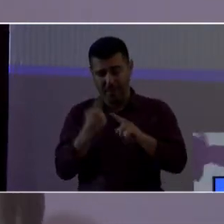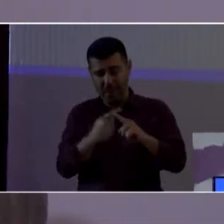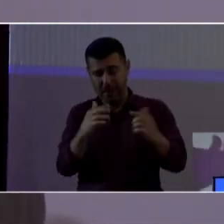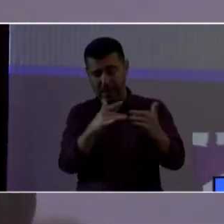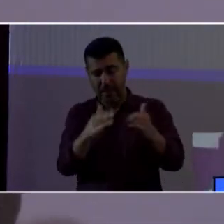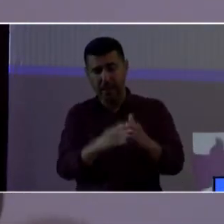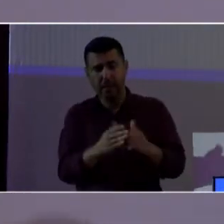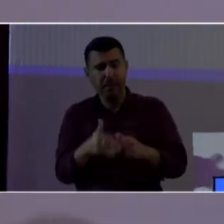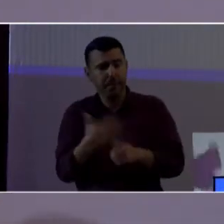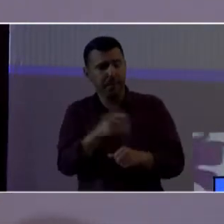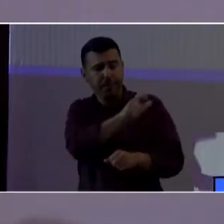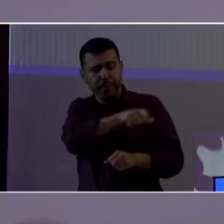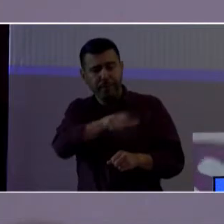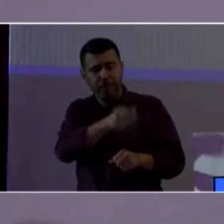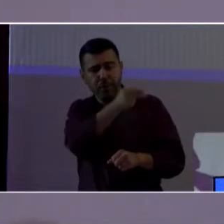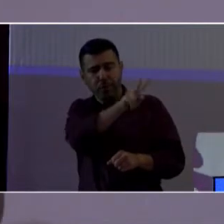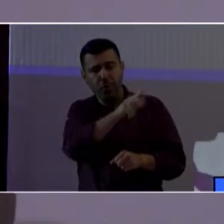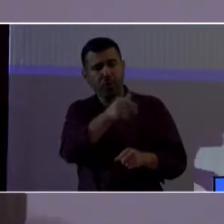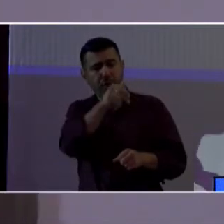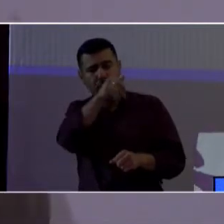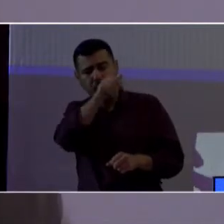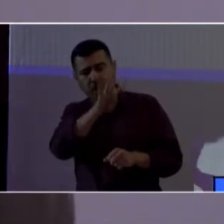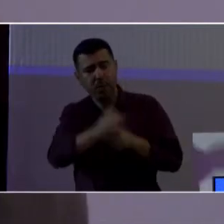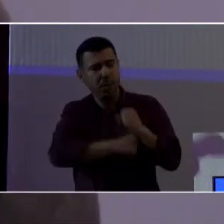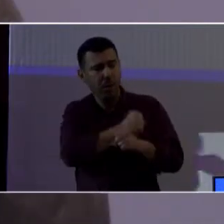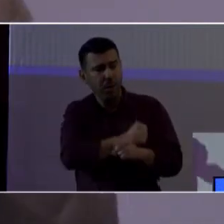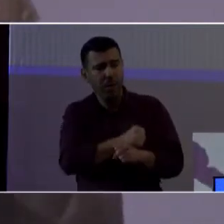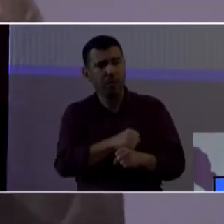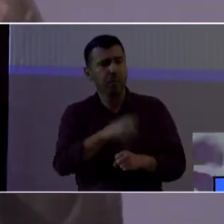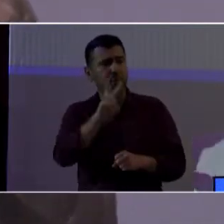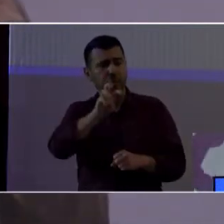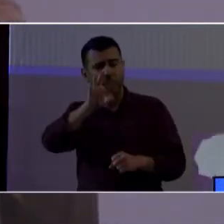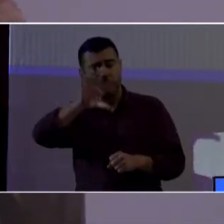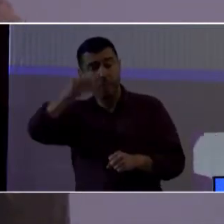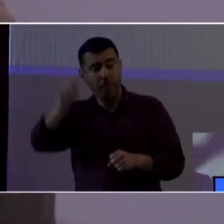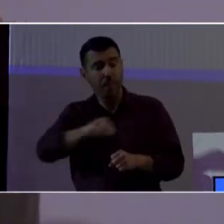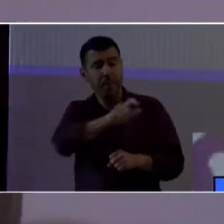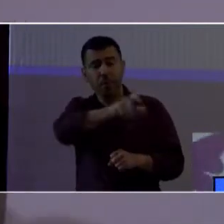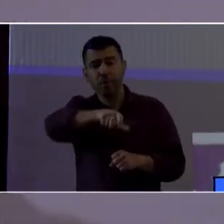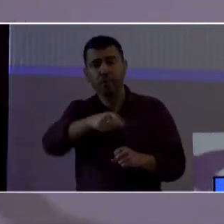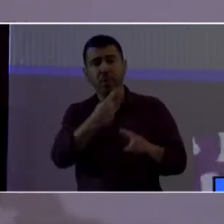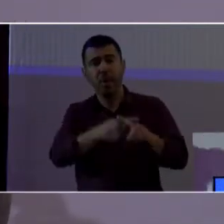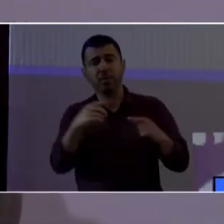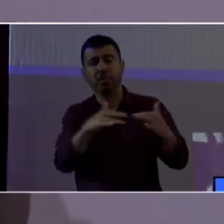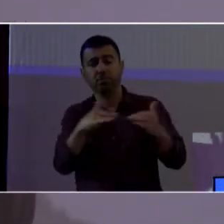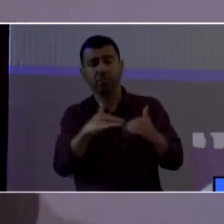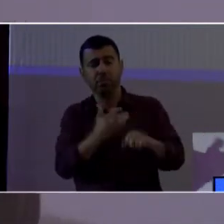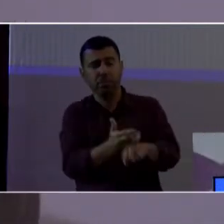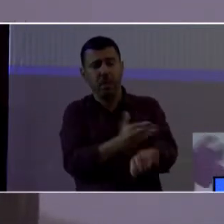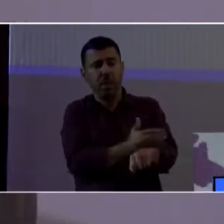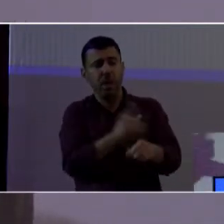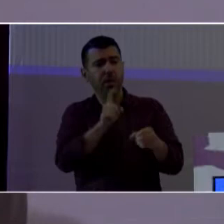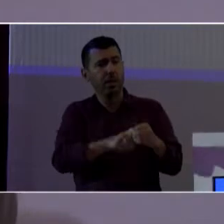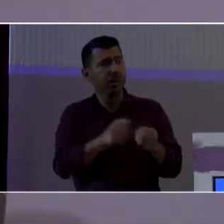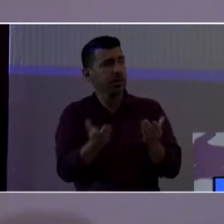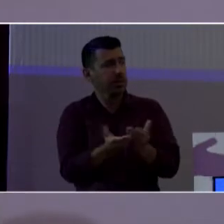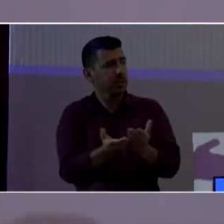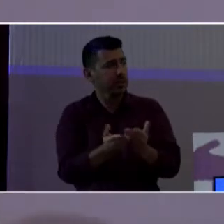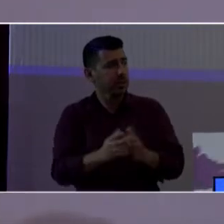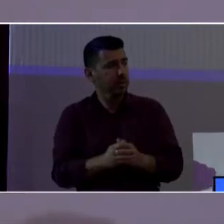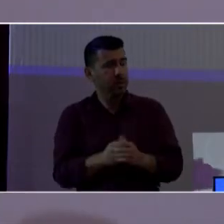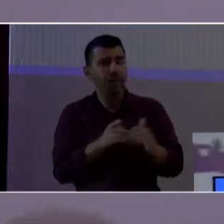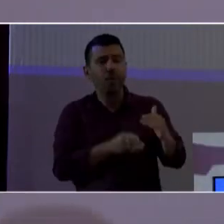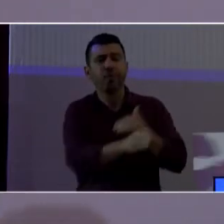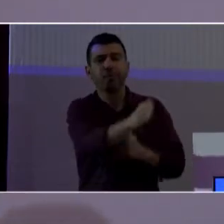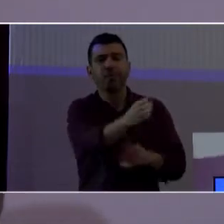del 75, 80% de la gente que está en la guerra o que estuvo en la guerra entró antes de ser